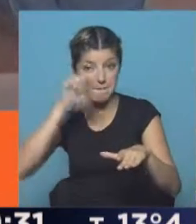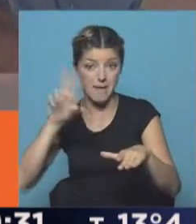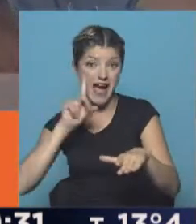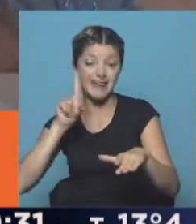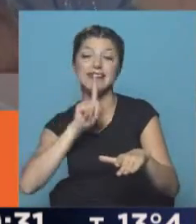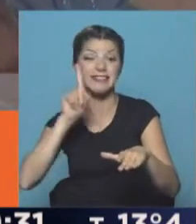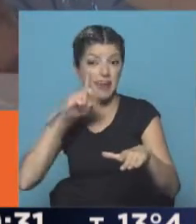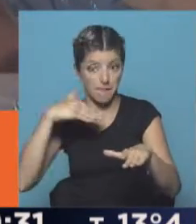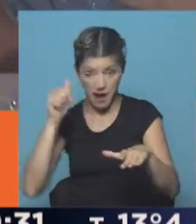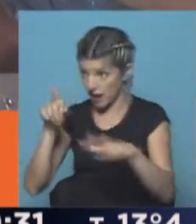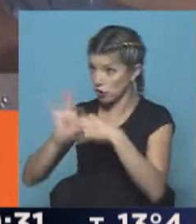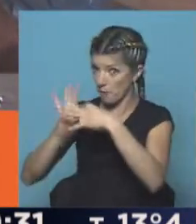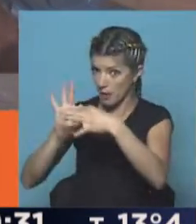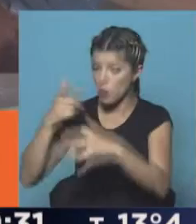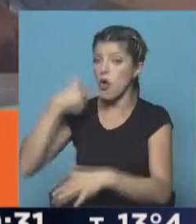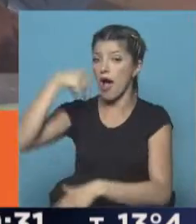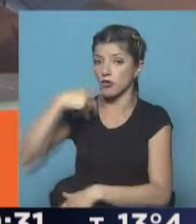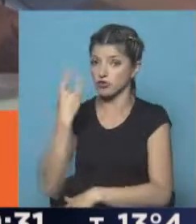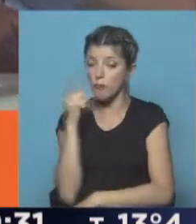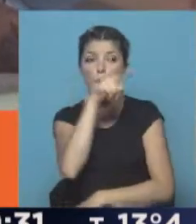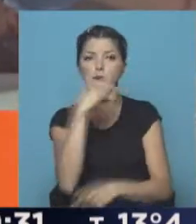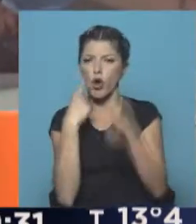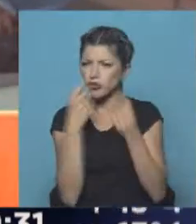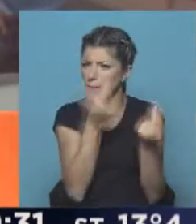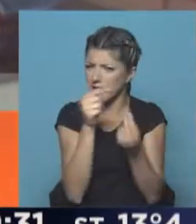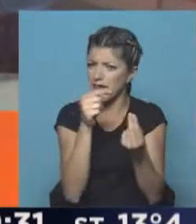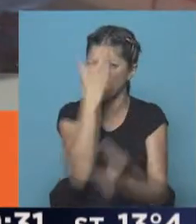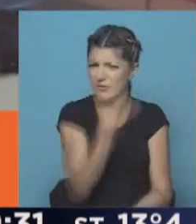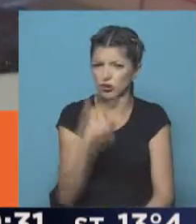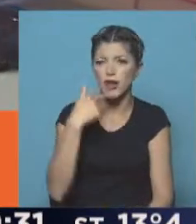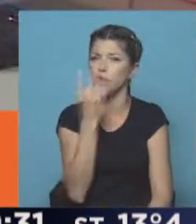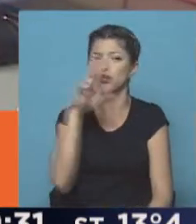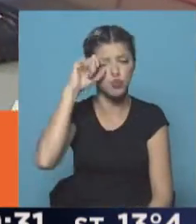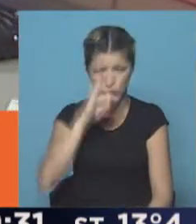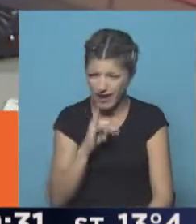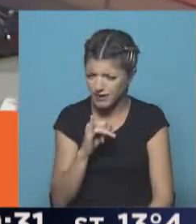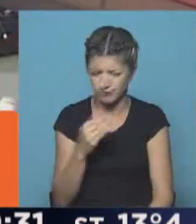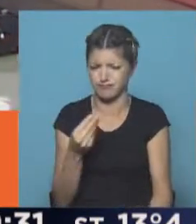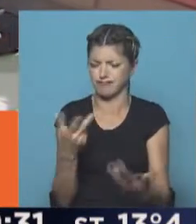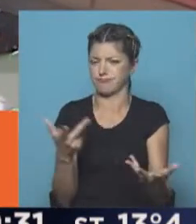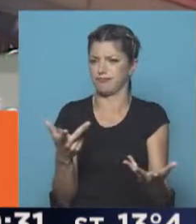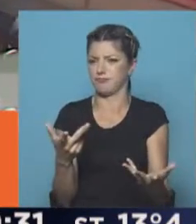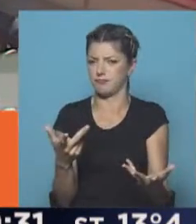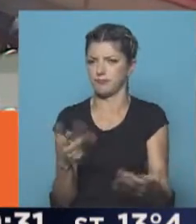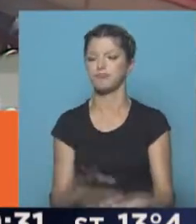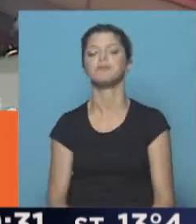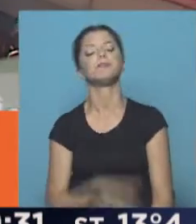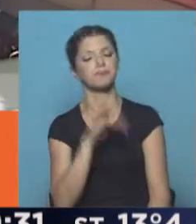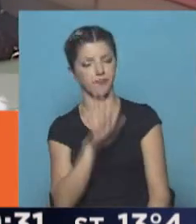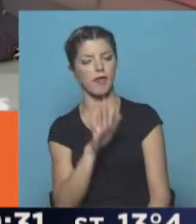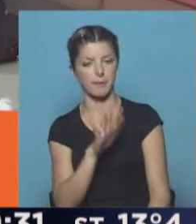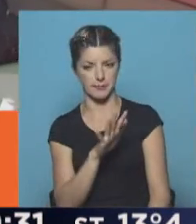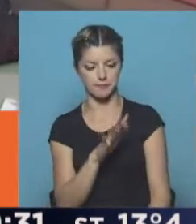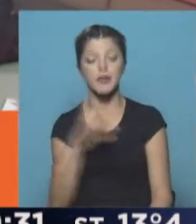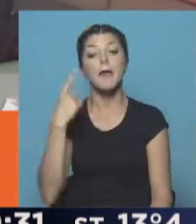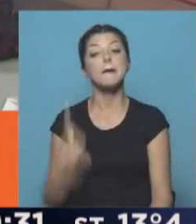estaba vinculada a SOMU, pero manejaba el dinero de Caballo Suárez. ¿Cómo es esto? Sí, a ver, primero el que denuncia